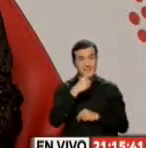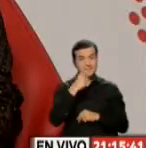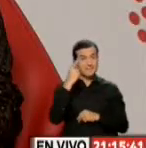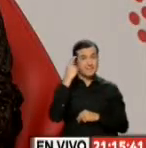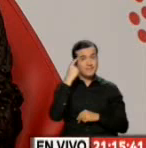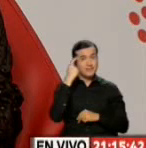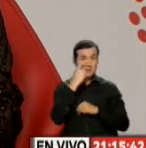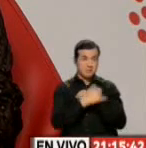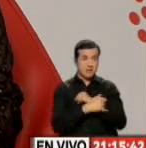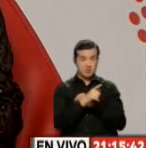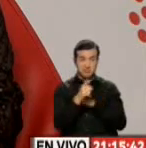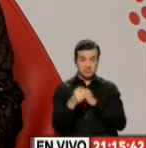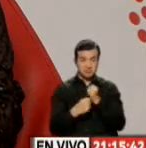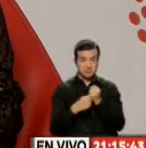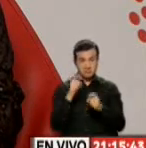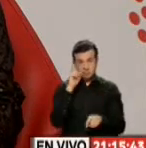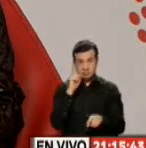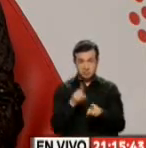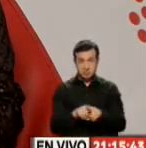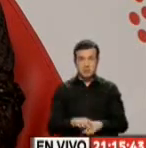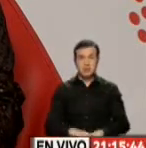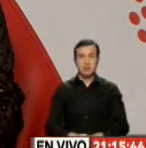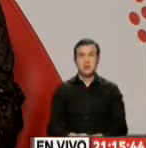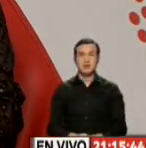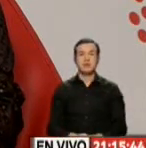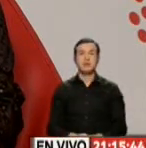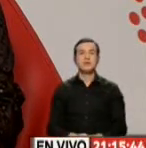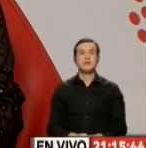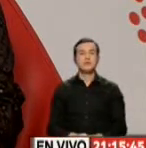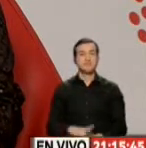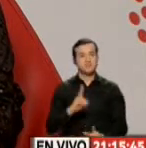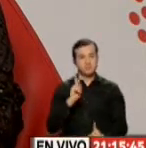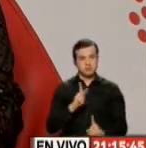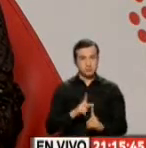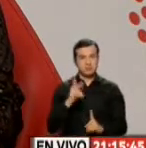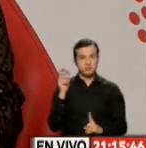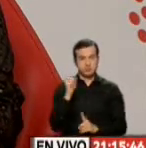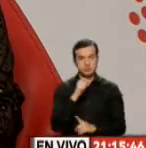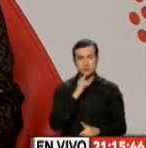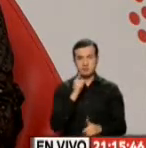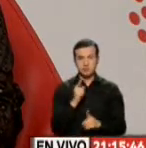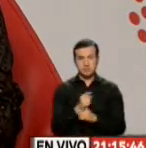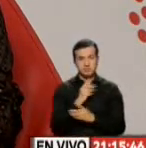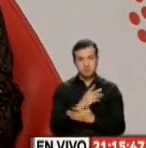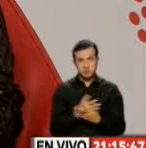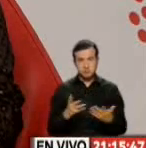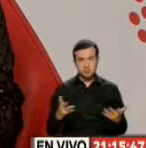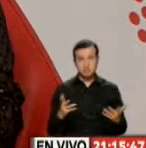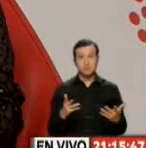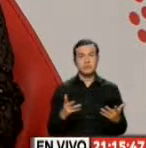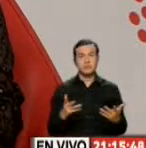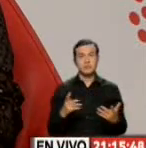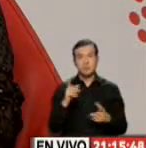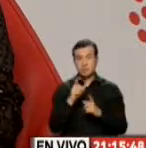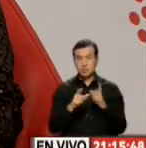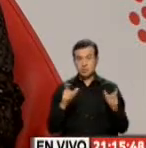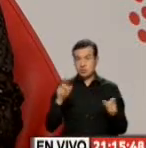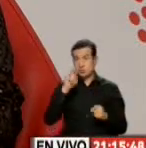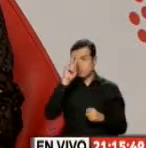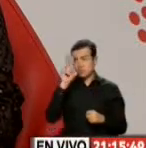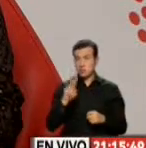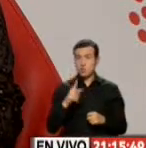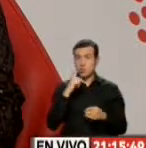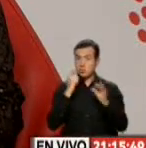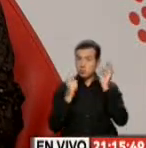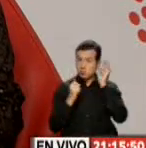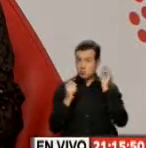que participen en esta reunión? A ver, yo creo que hay una cosa que es evidente, como digo, el número de venezolanos y